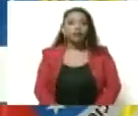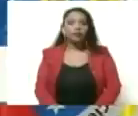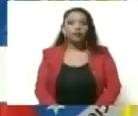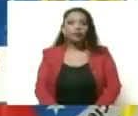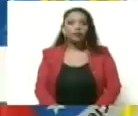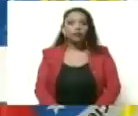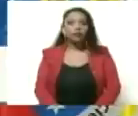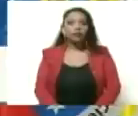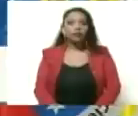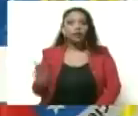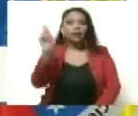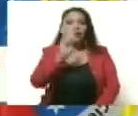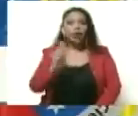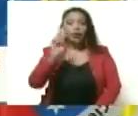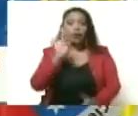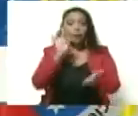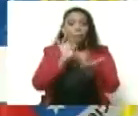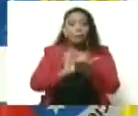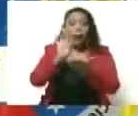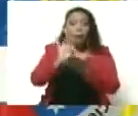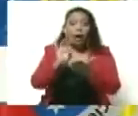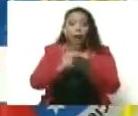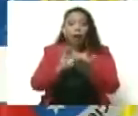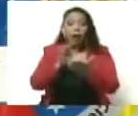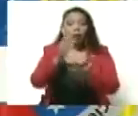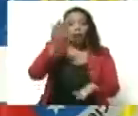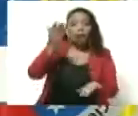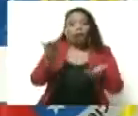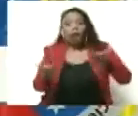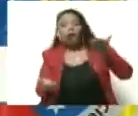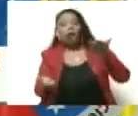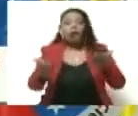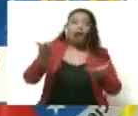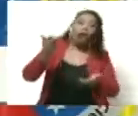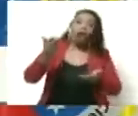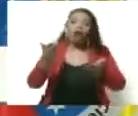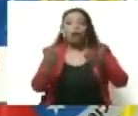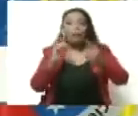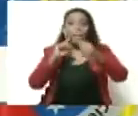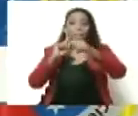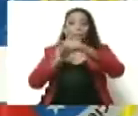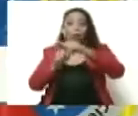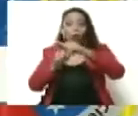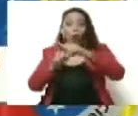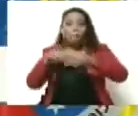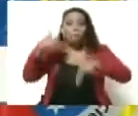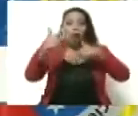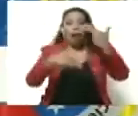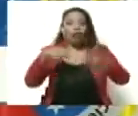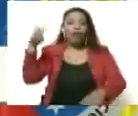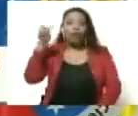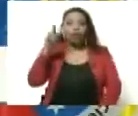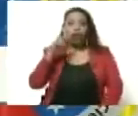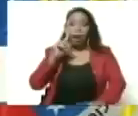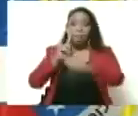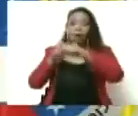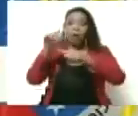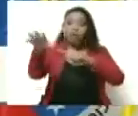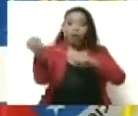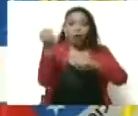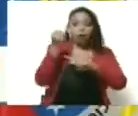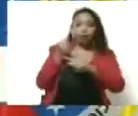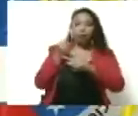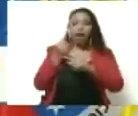que se usa como estrategia desestabilizadora la captación de delincuentes venezolanos para